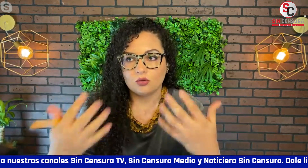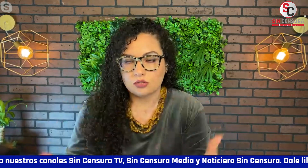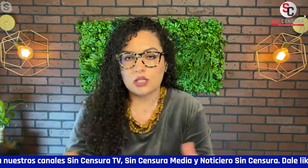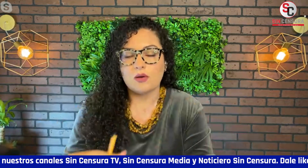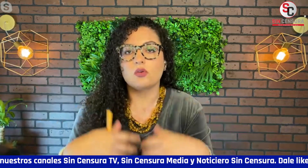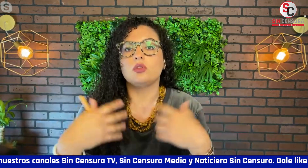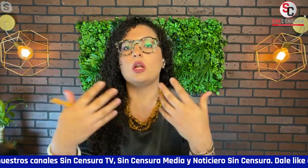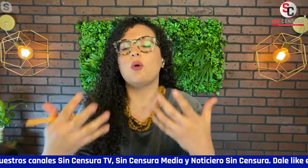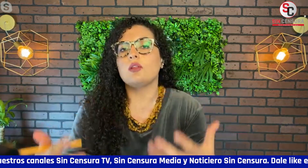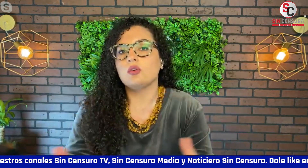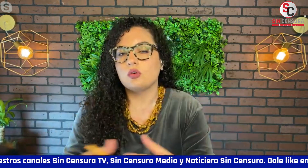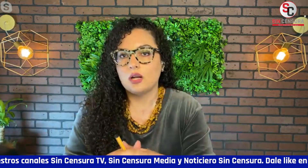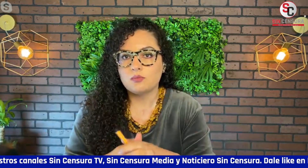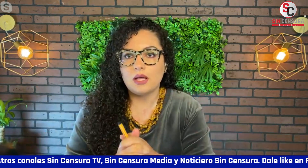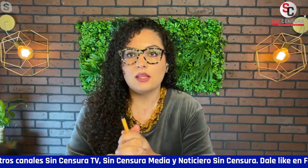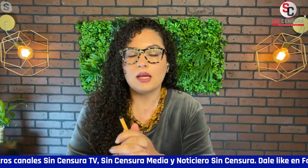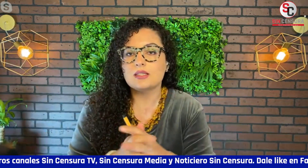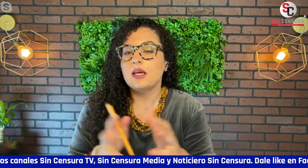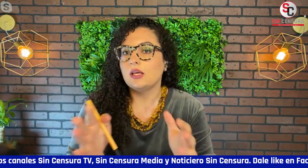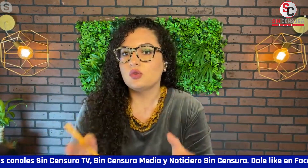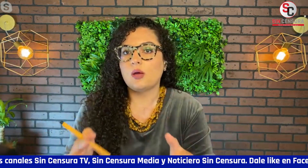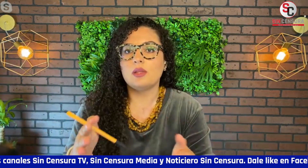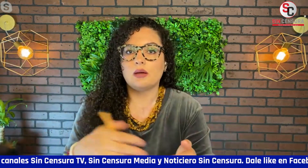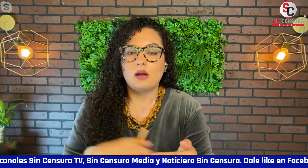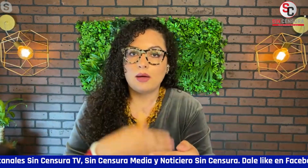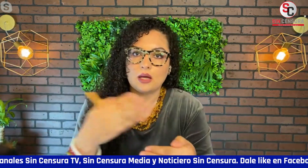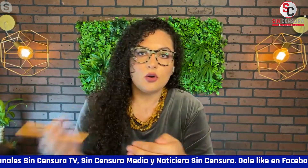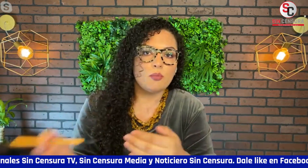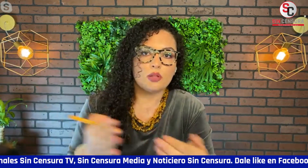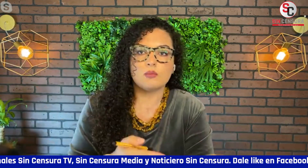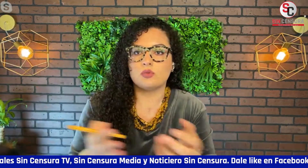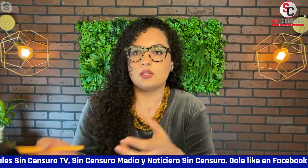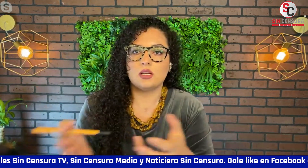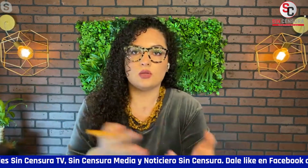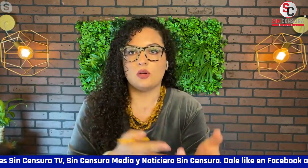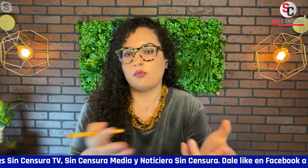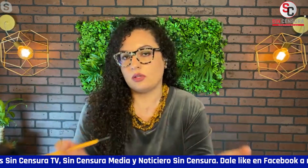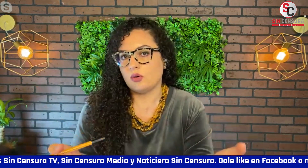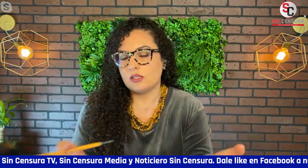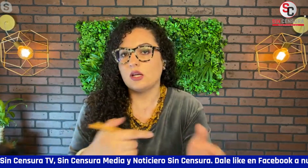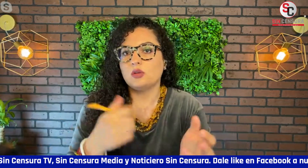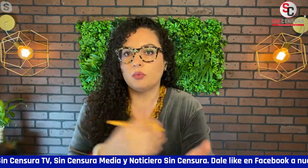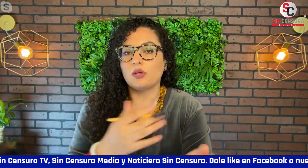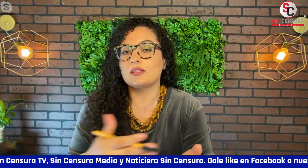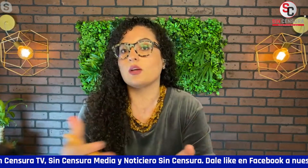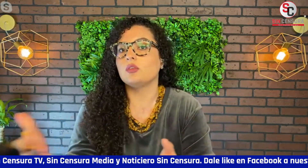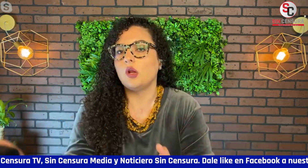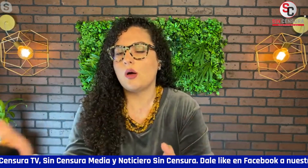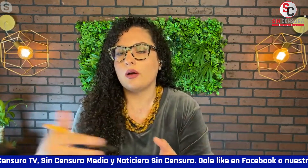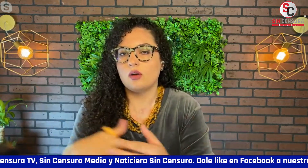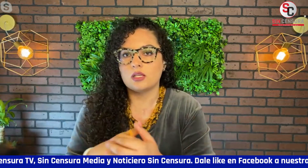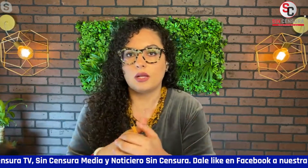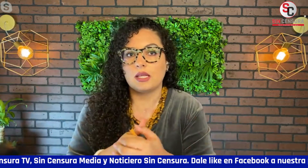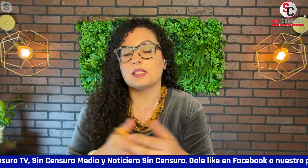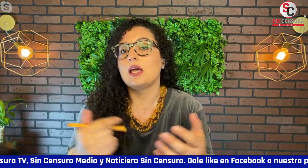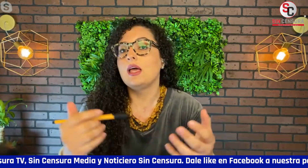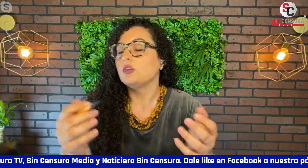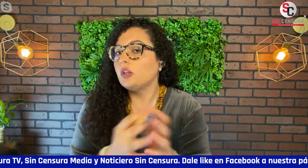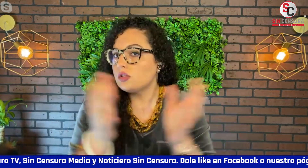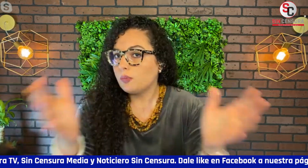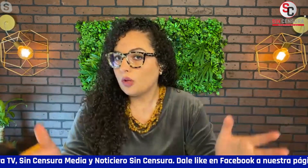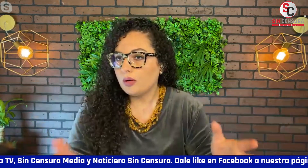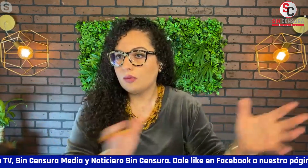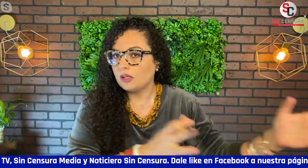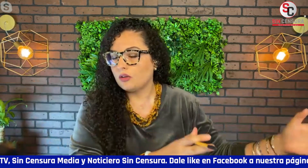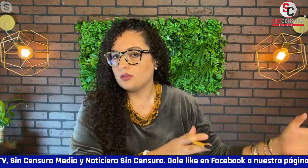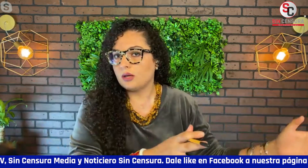se estaban continuando con las pláticas y solamente hablaba que no podíamos decir que eso era cierto porque se continuaba con las pláticas. Todo